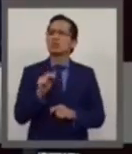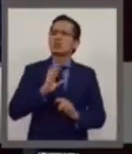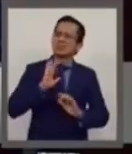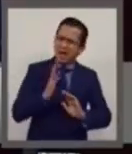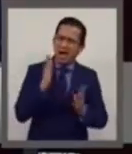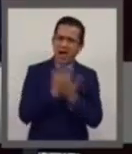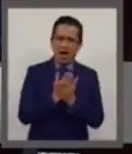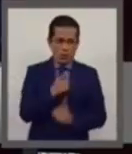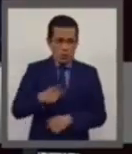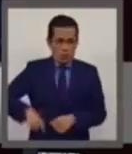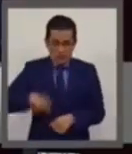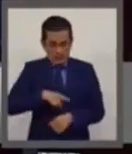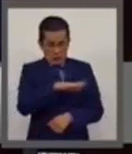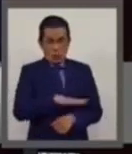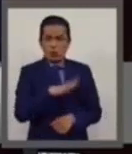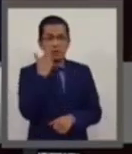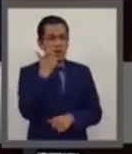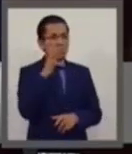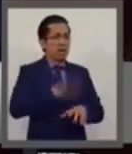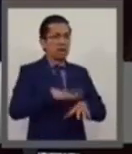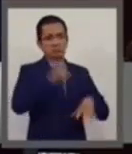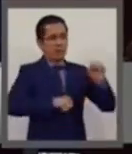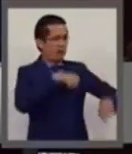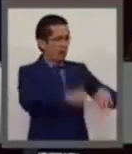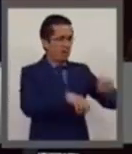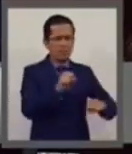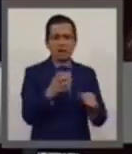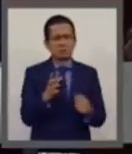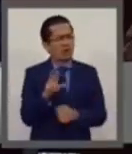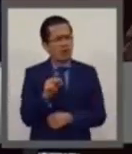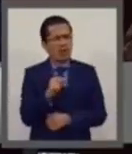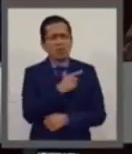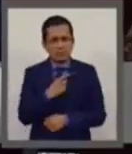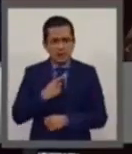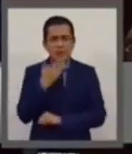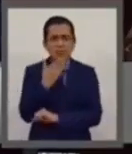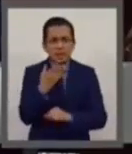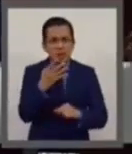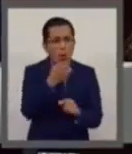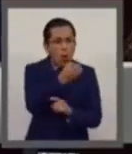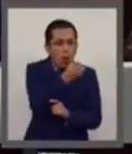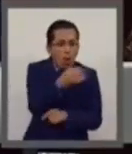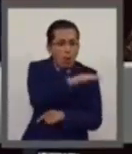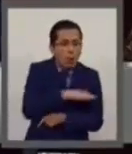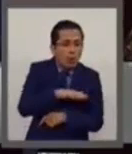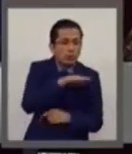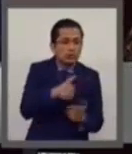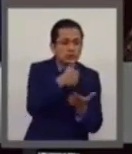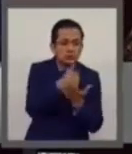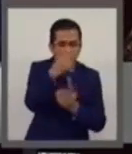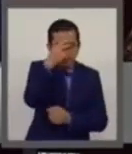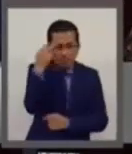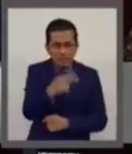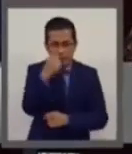administración pública local, en aras del necesario ordenamiento territorial para coadyuvar a la